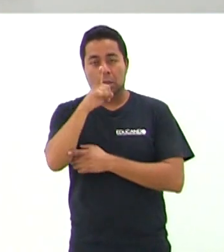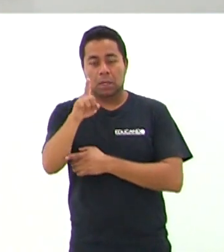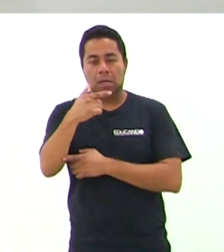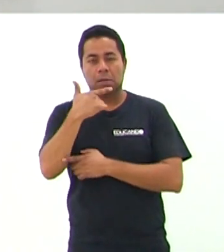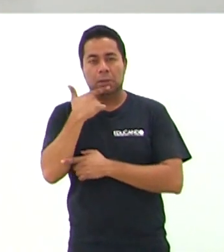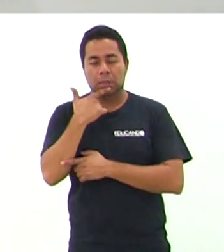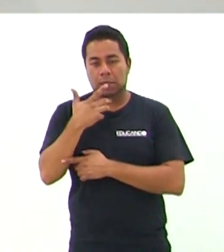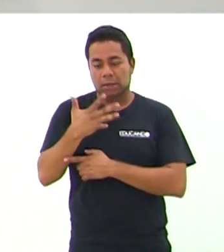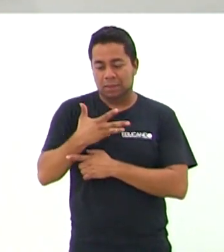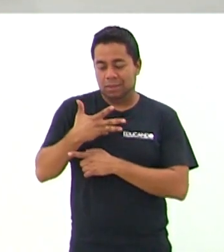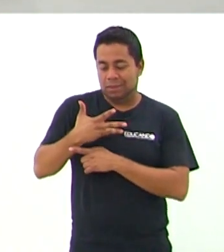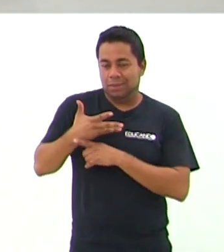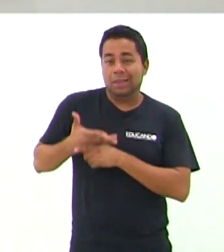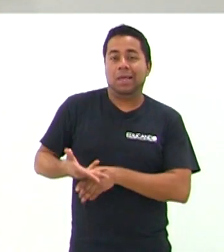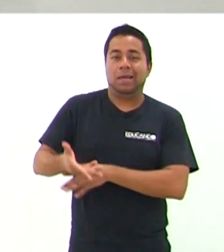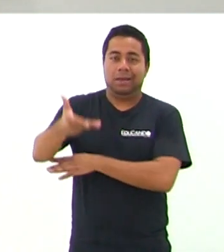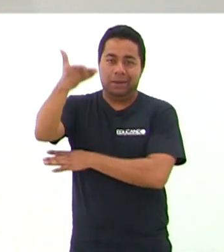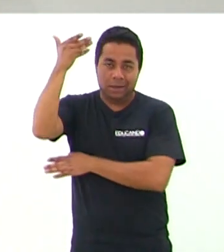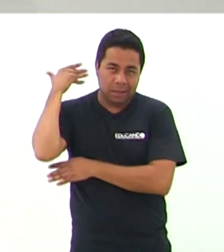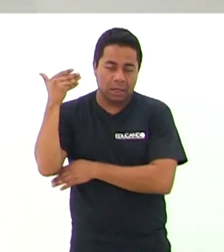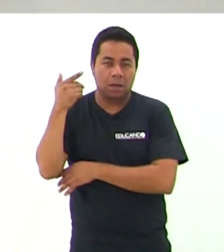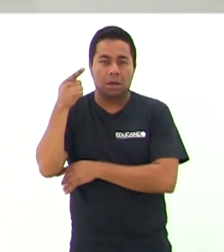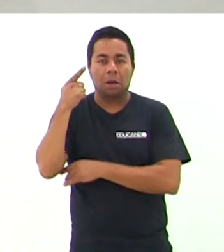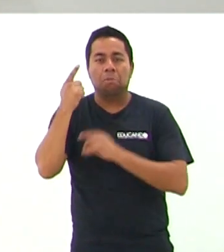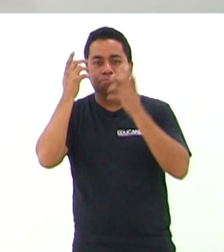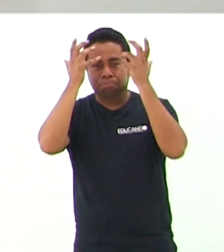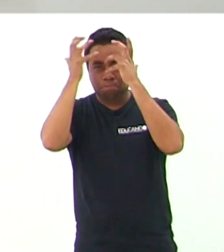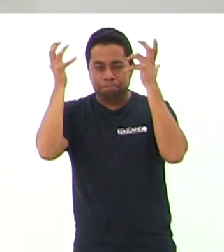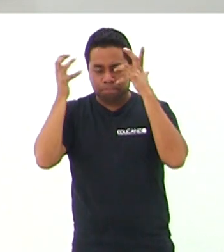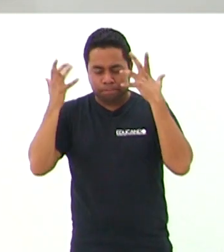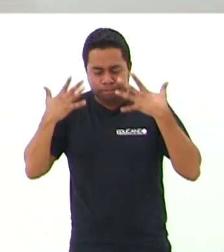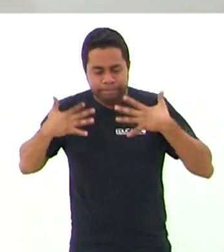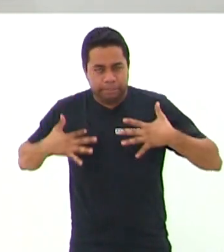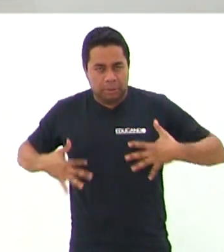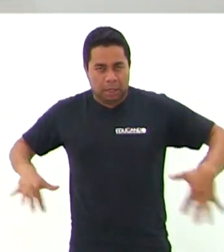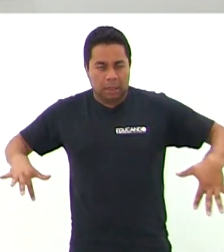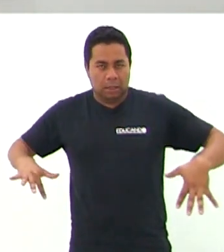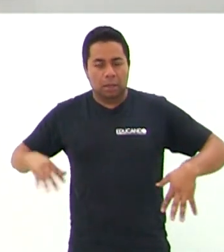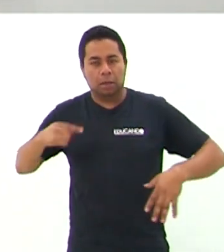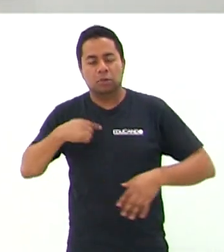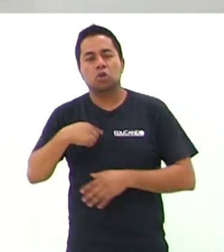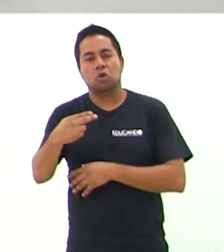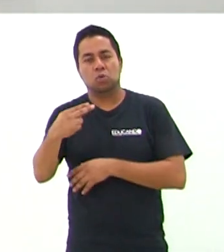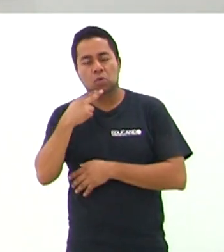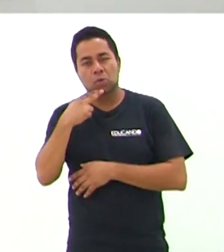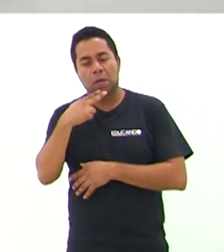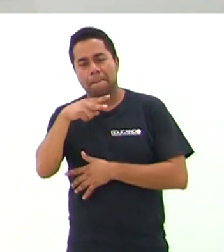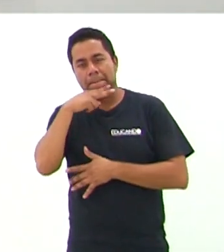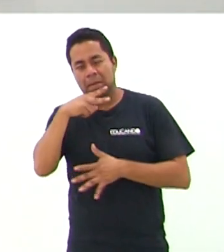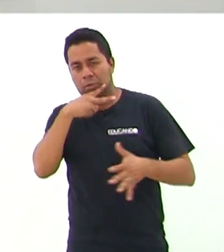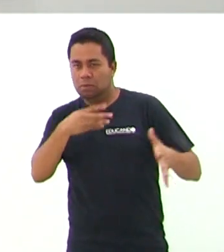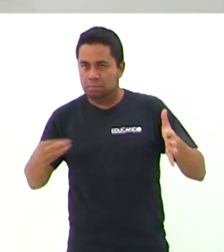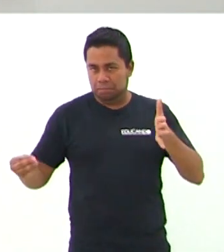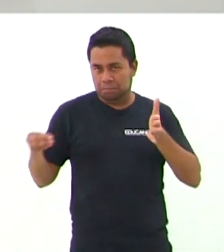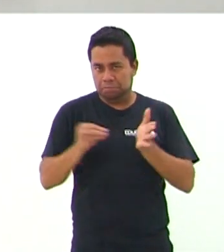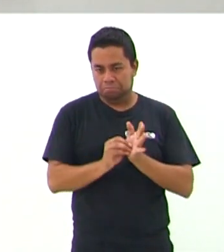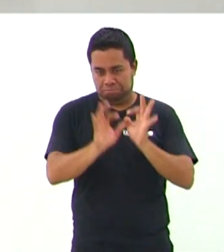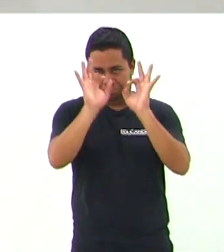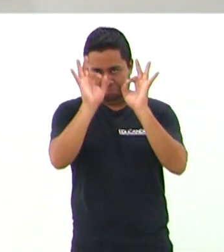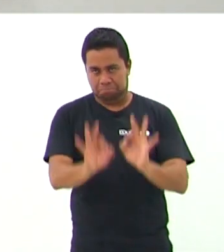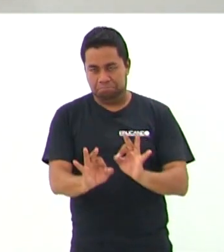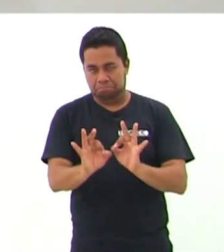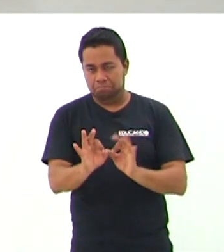tenía, bien, una cabellera muy larga. Estamos utilizando el verbo en lo que